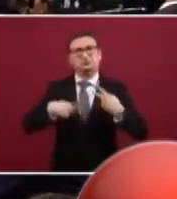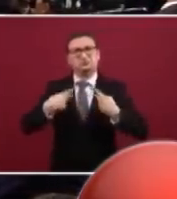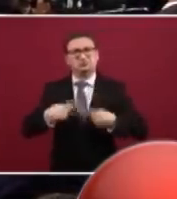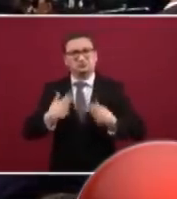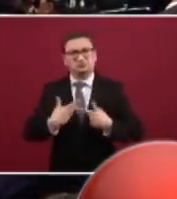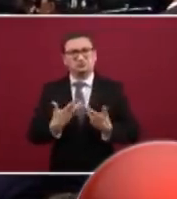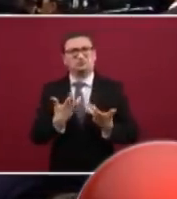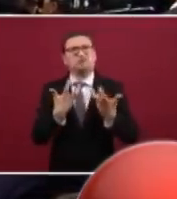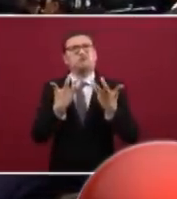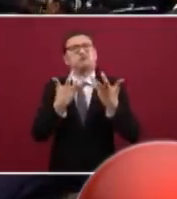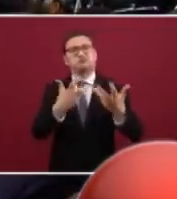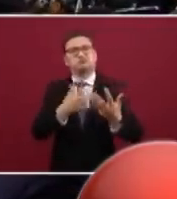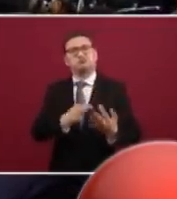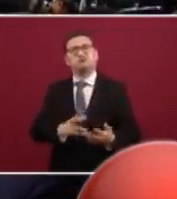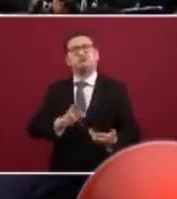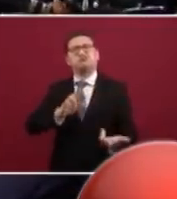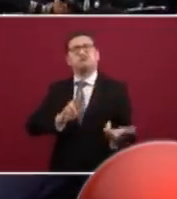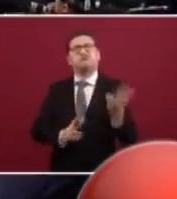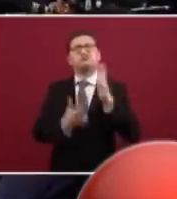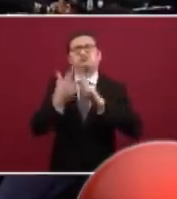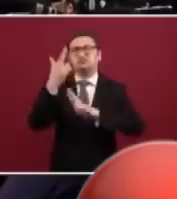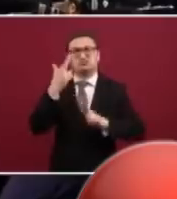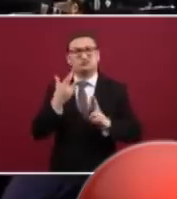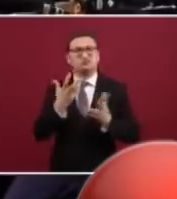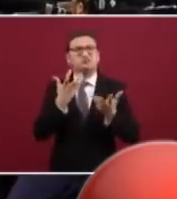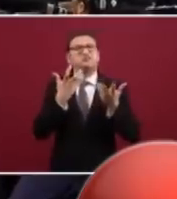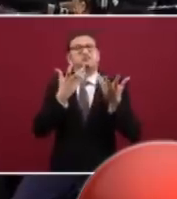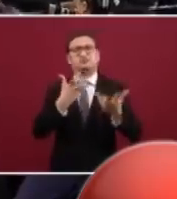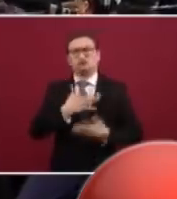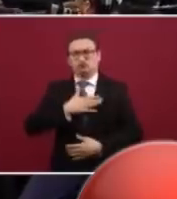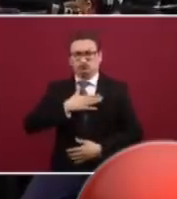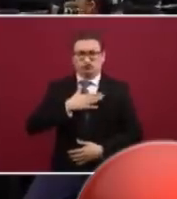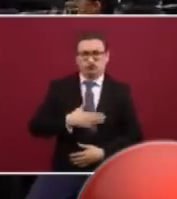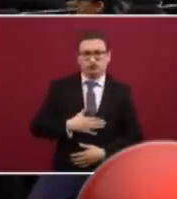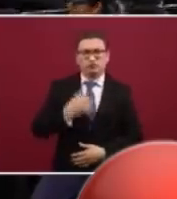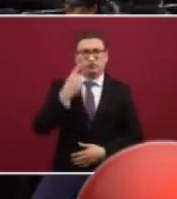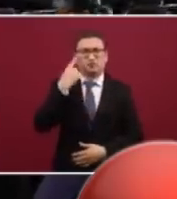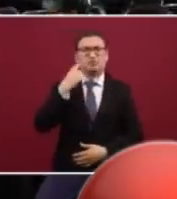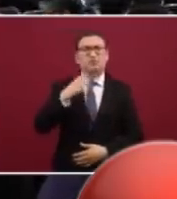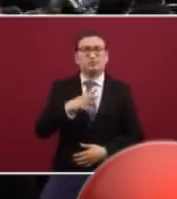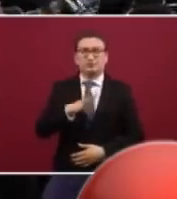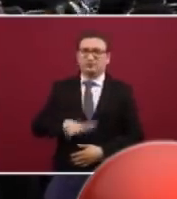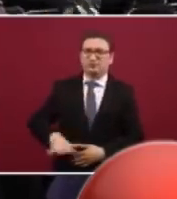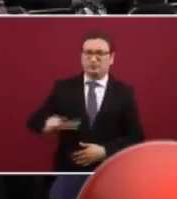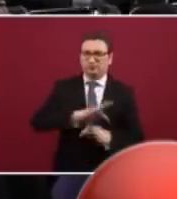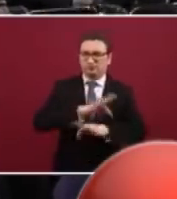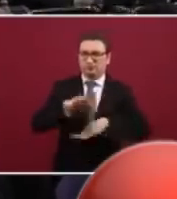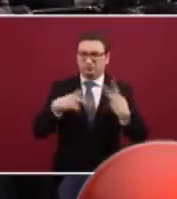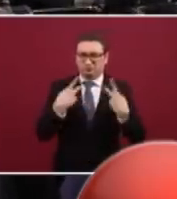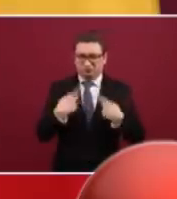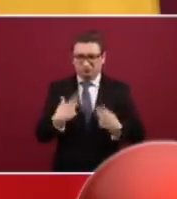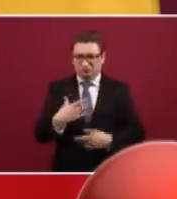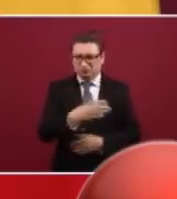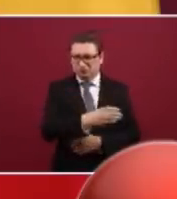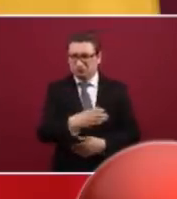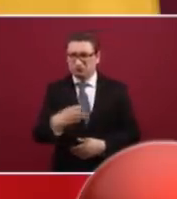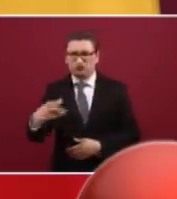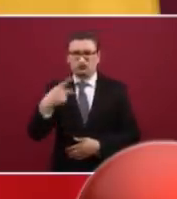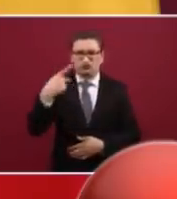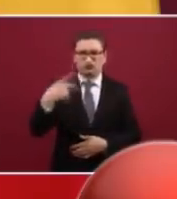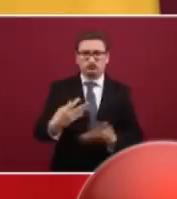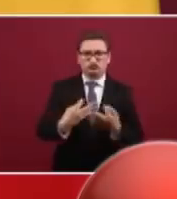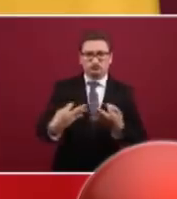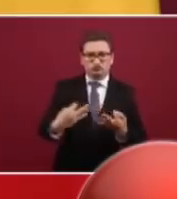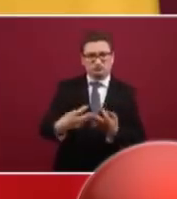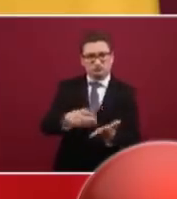demandar justicia, el derecho de los campesinos a la tierra, el derecho de los obreros